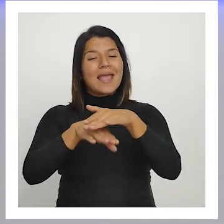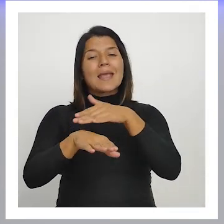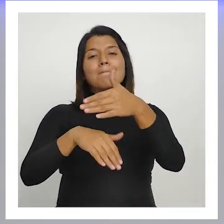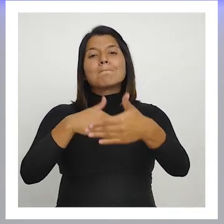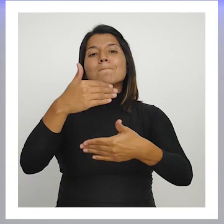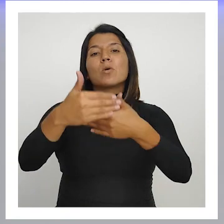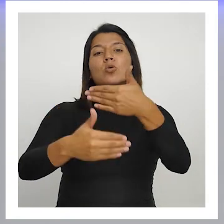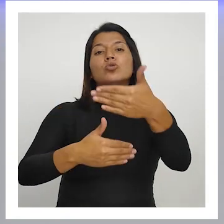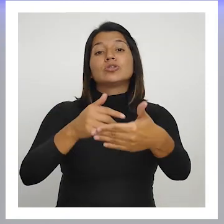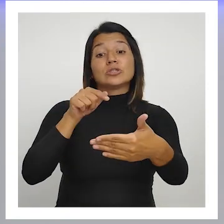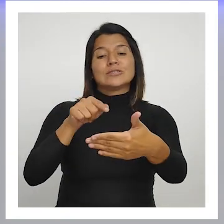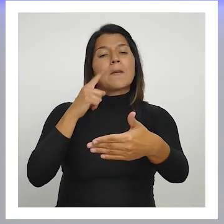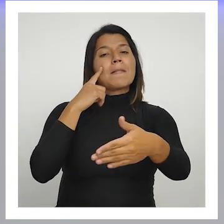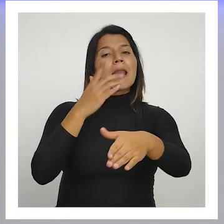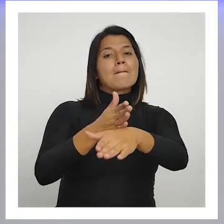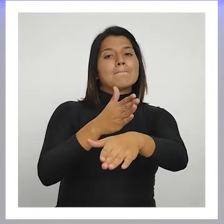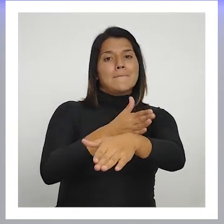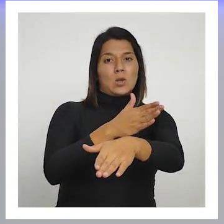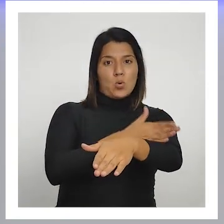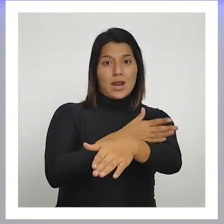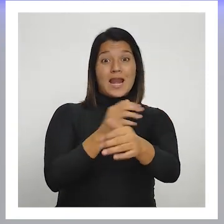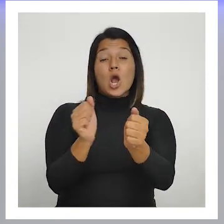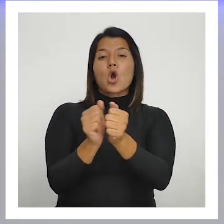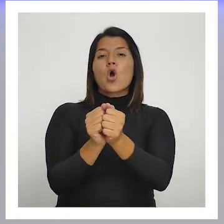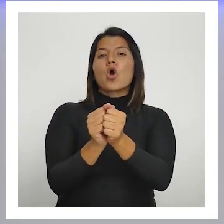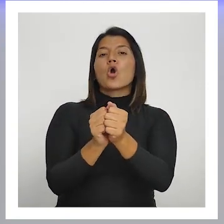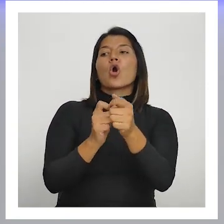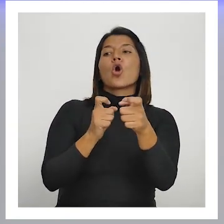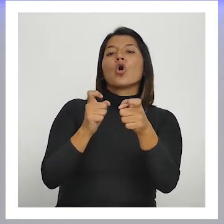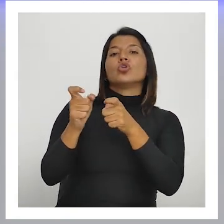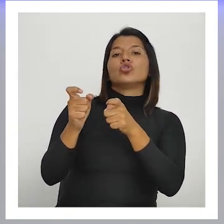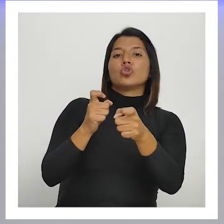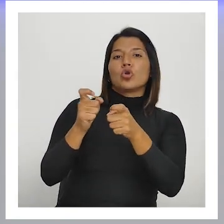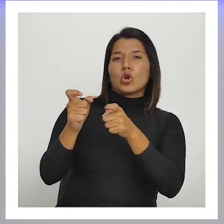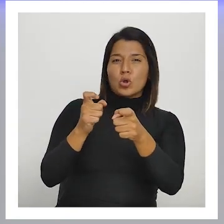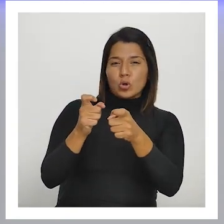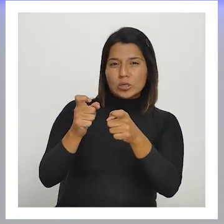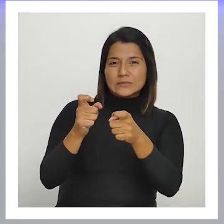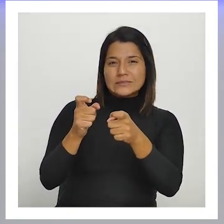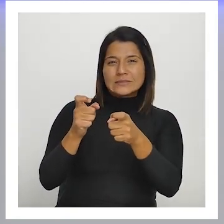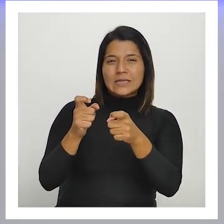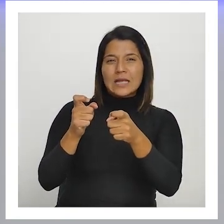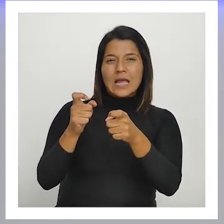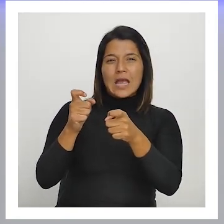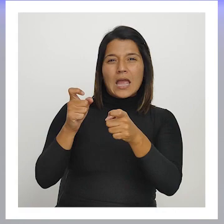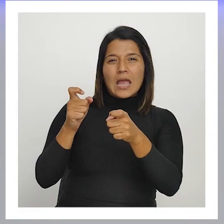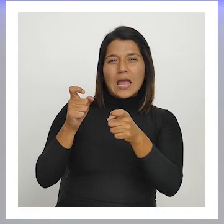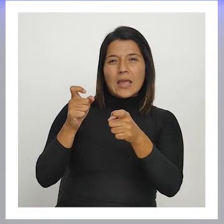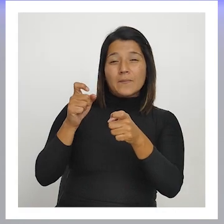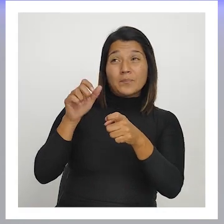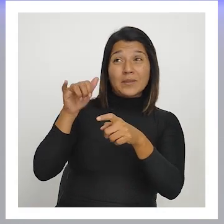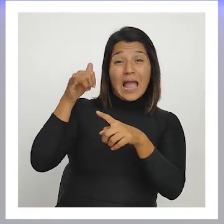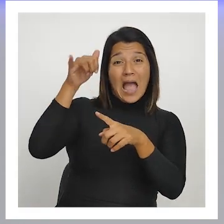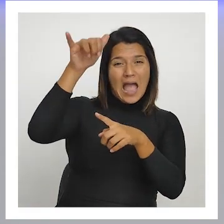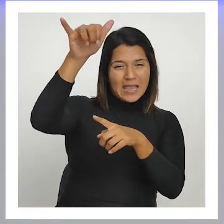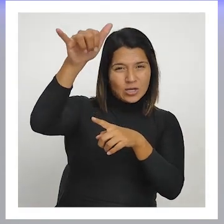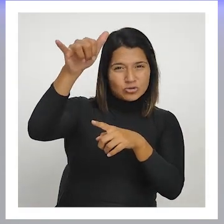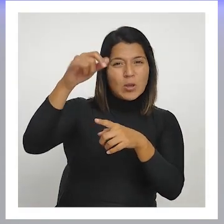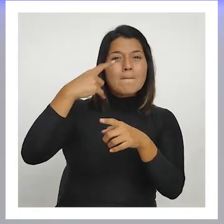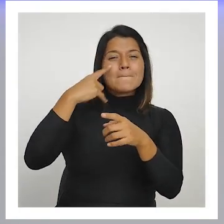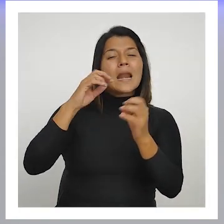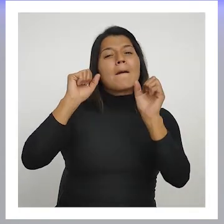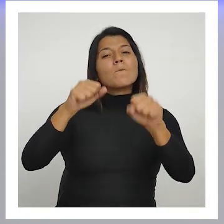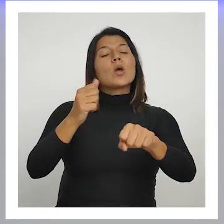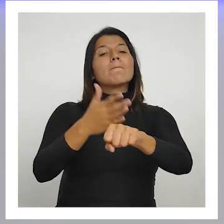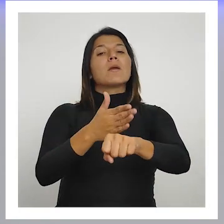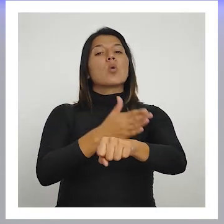de mejora con controladores aéreos para poder entender y eventualmente mejorar sus condiciones